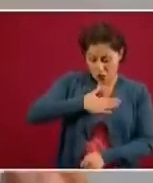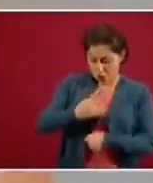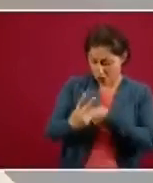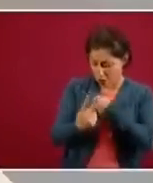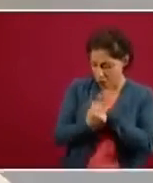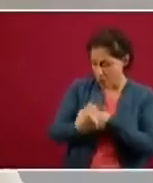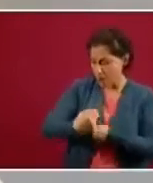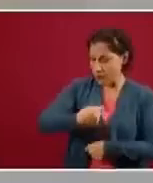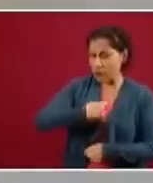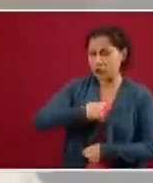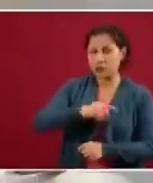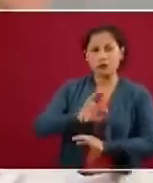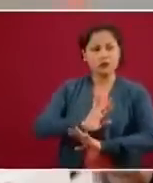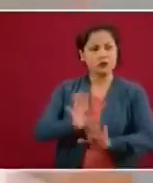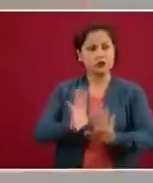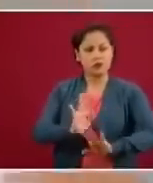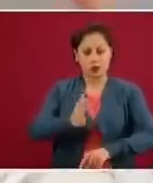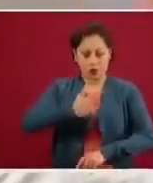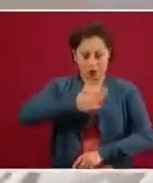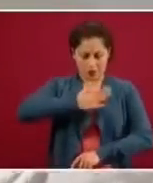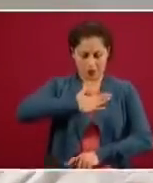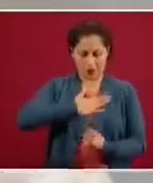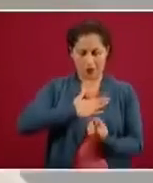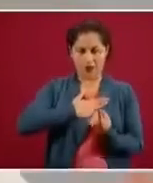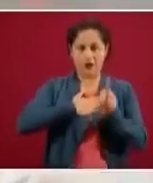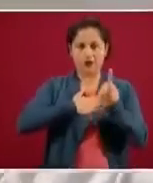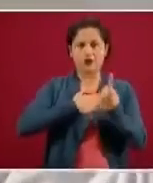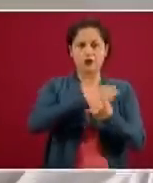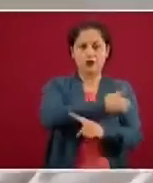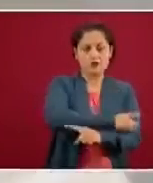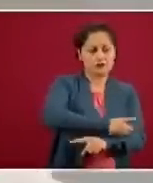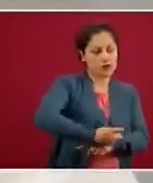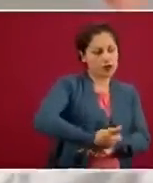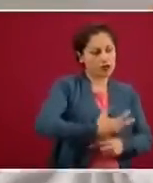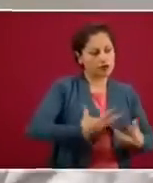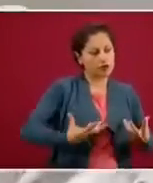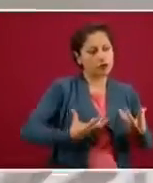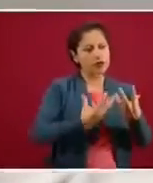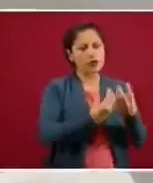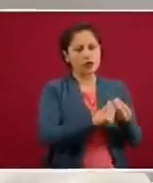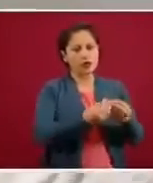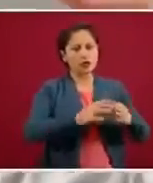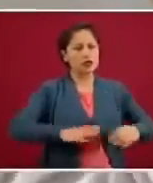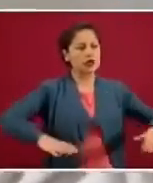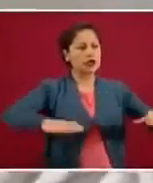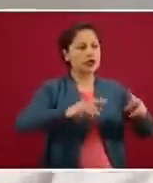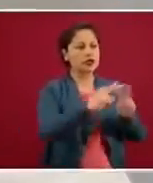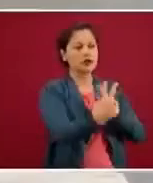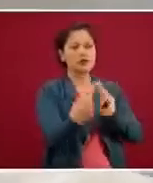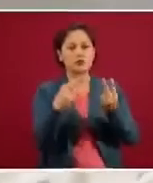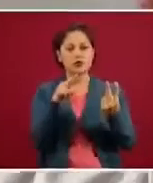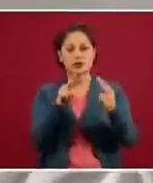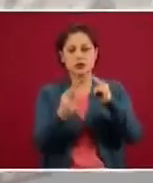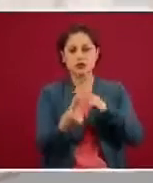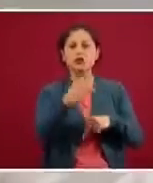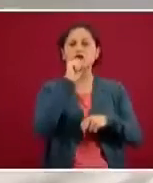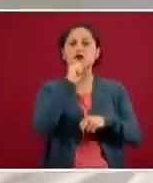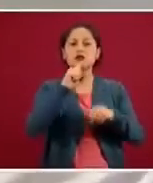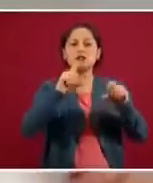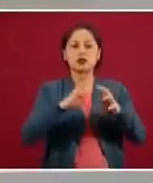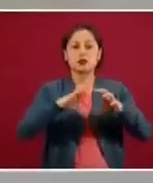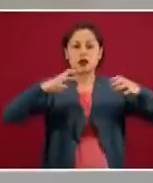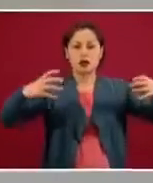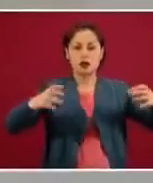al bienestar de la persona, su familia, su comunidad, su barrio, su ciudad, su país y su